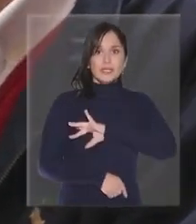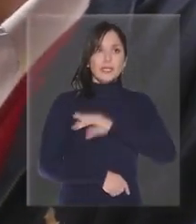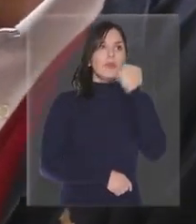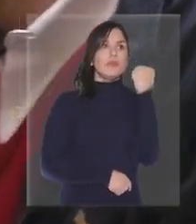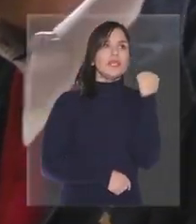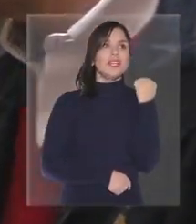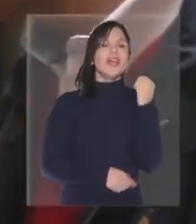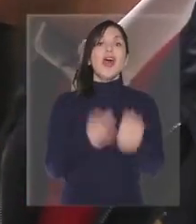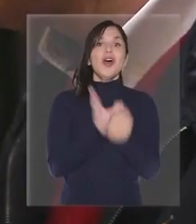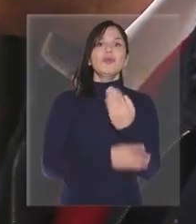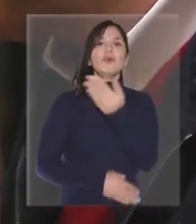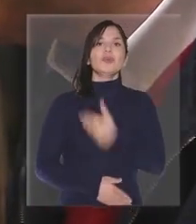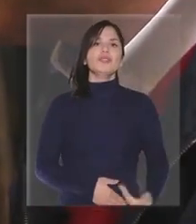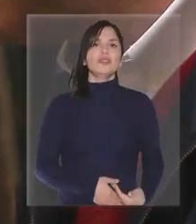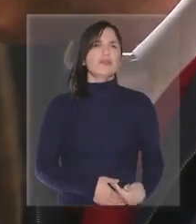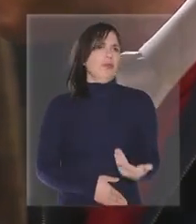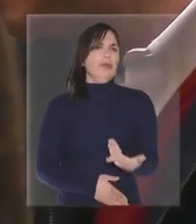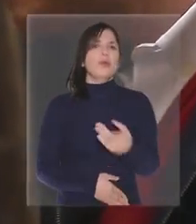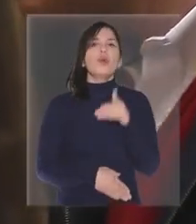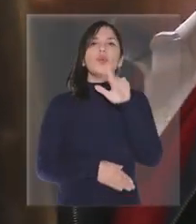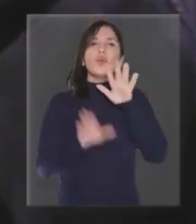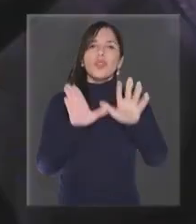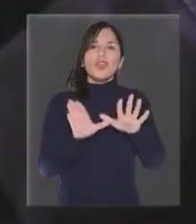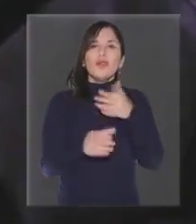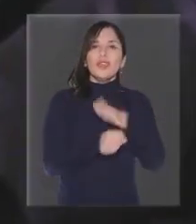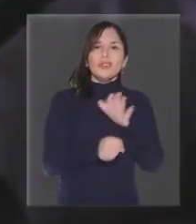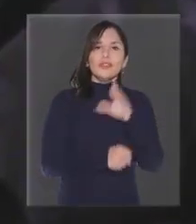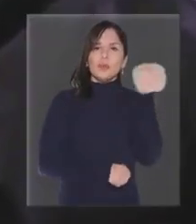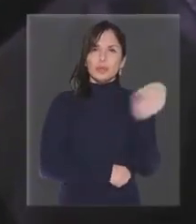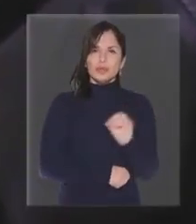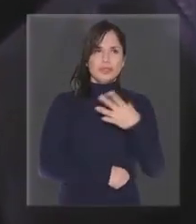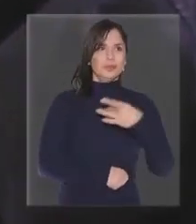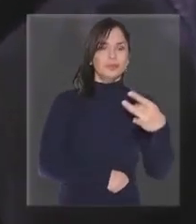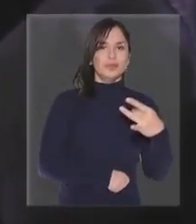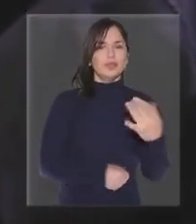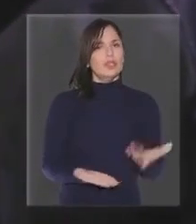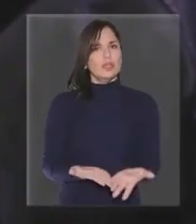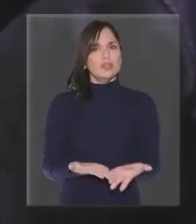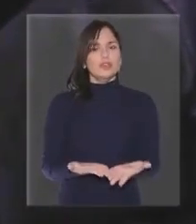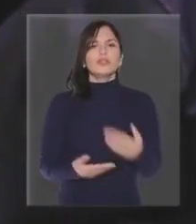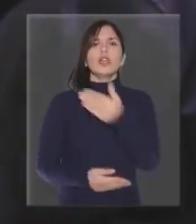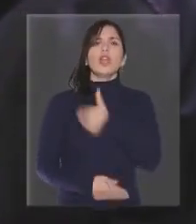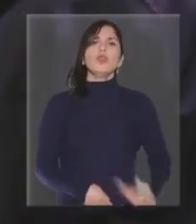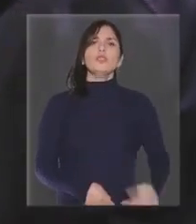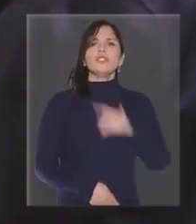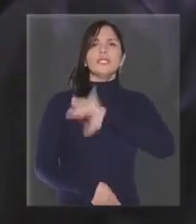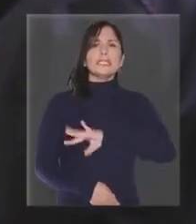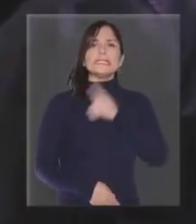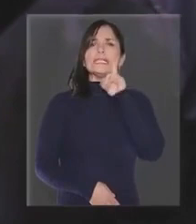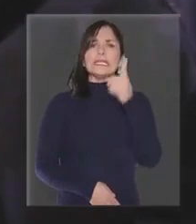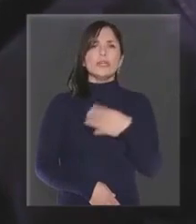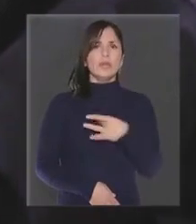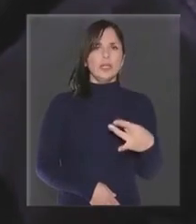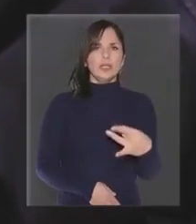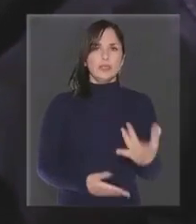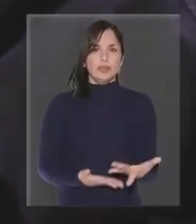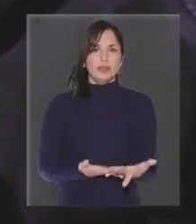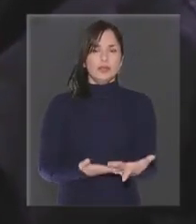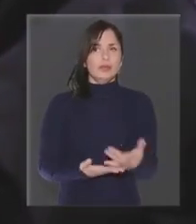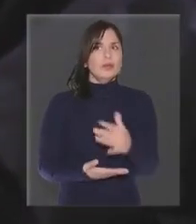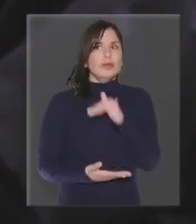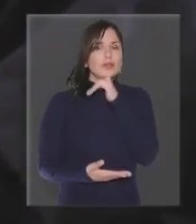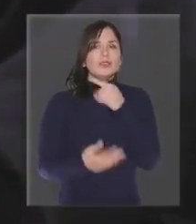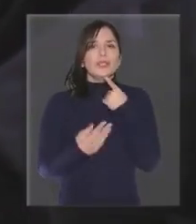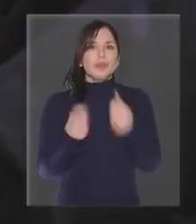no, presidente, no sé, con un 10-15%. Entonces, los presidentes en Chile son elegidos, no sé si será porque el voto dejó de